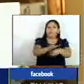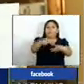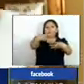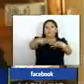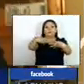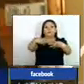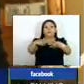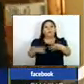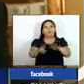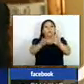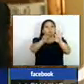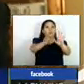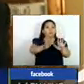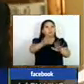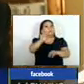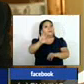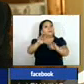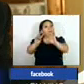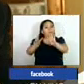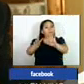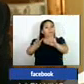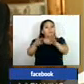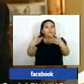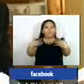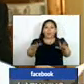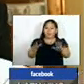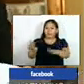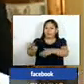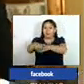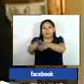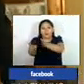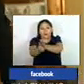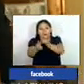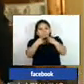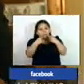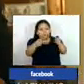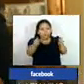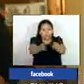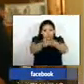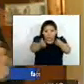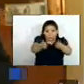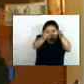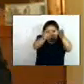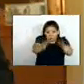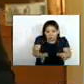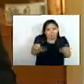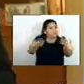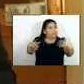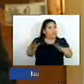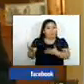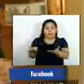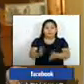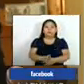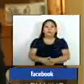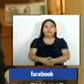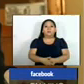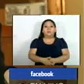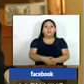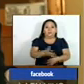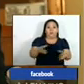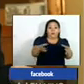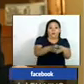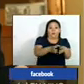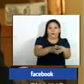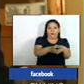757, publicado por la Asamblea Legislativa y que ya está ahí. Nosotros por nuestra